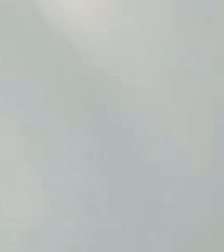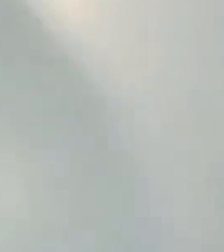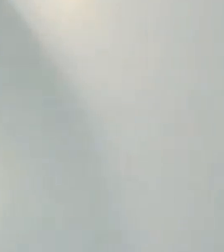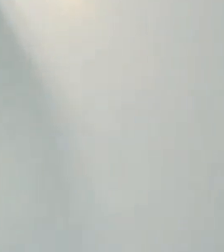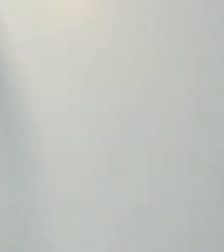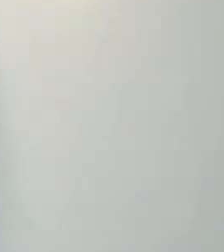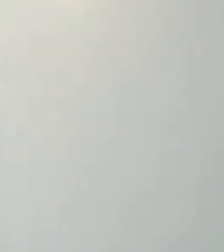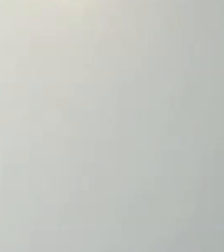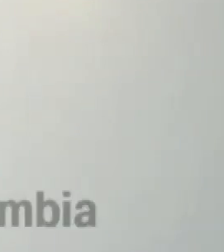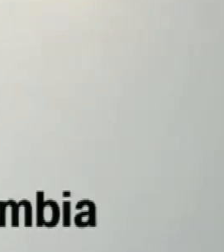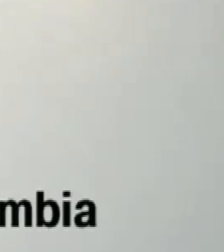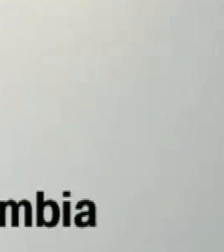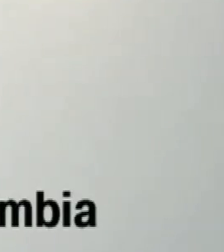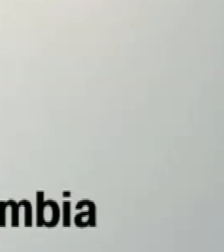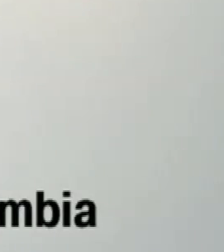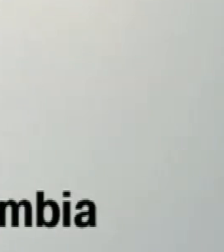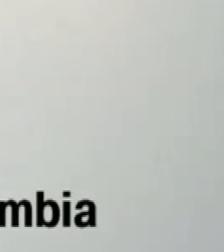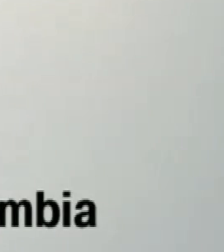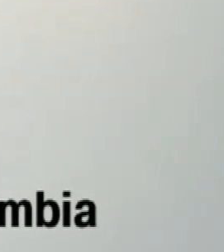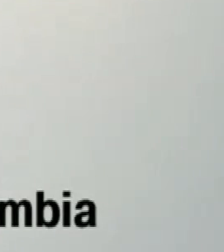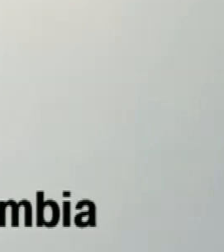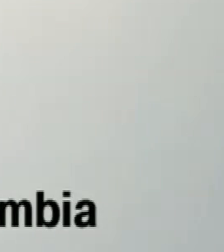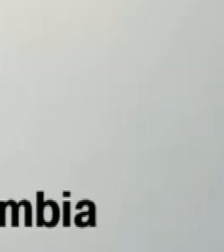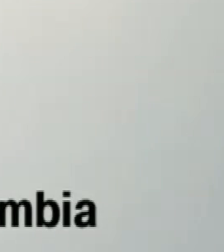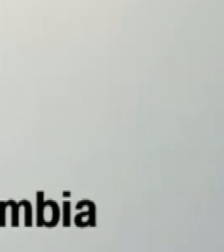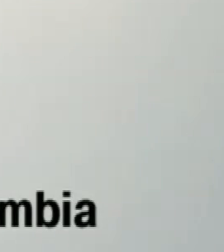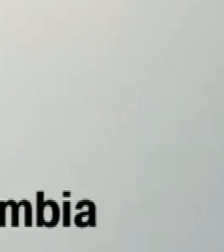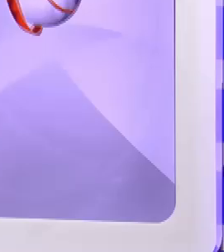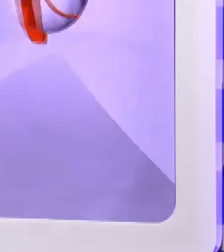ahora en su nueva sede en el barrio Colombia.